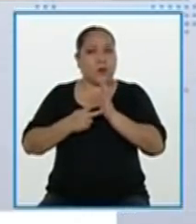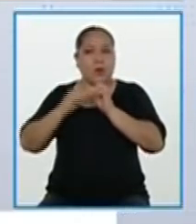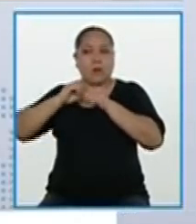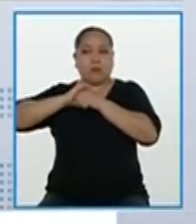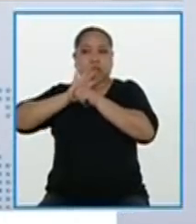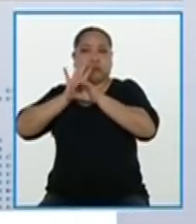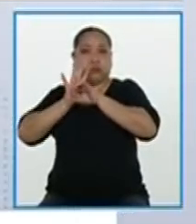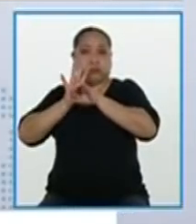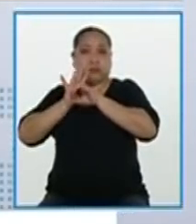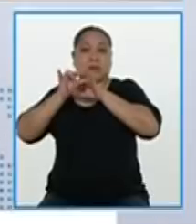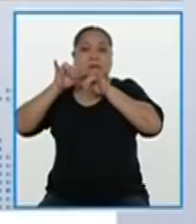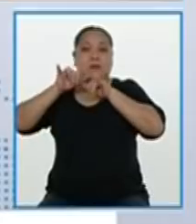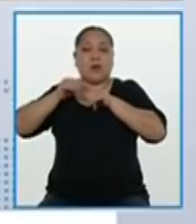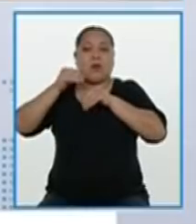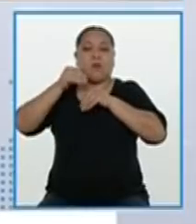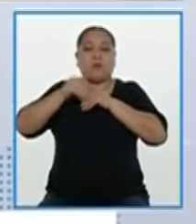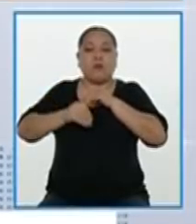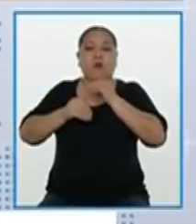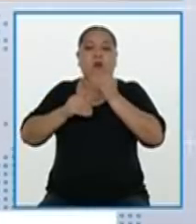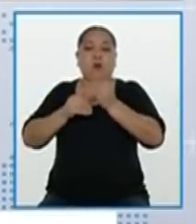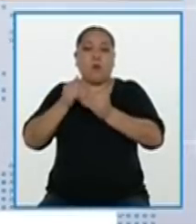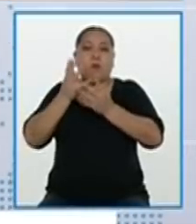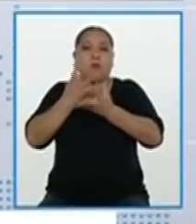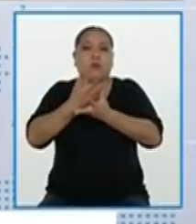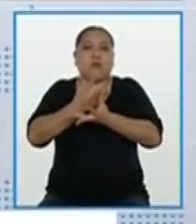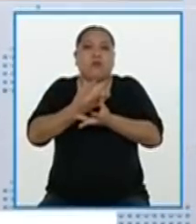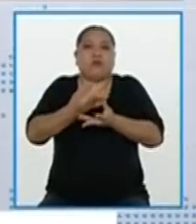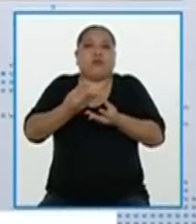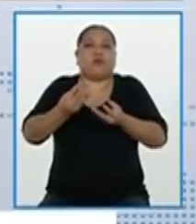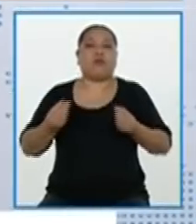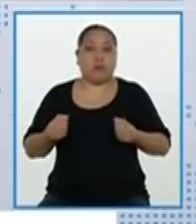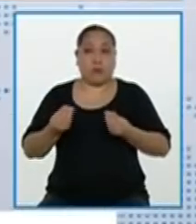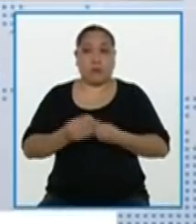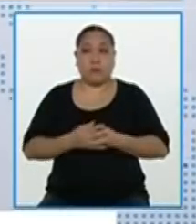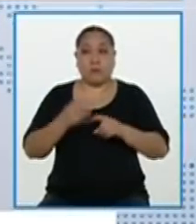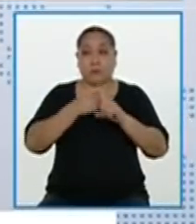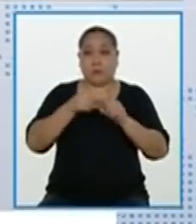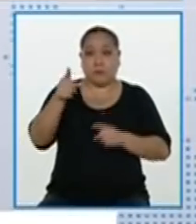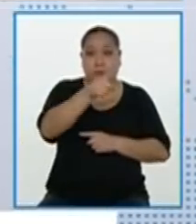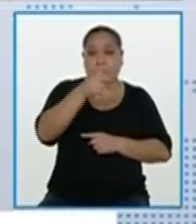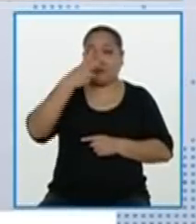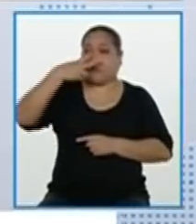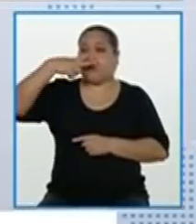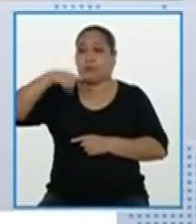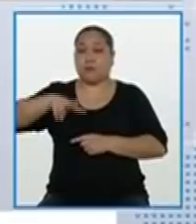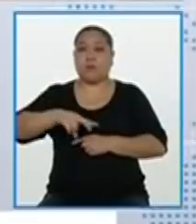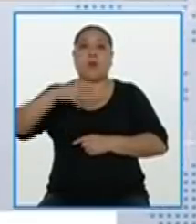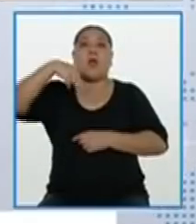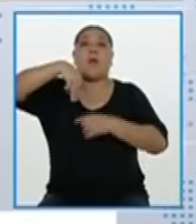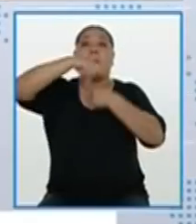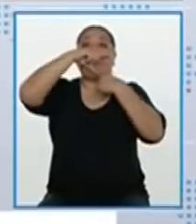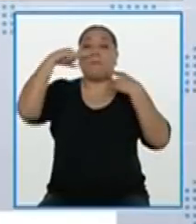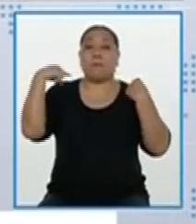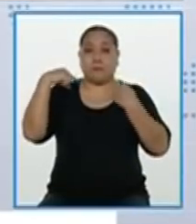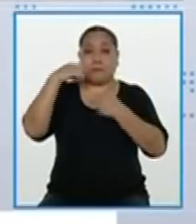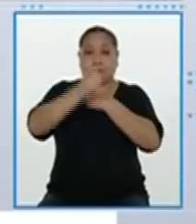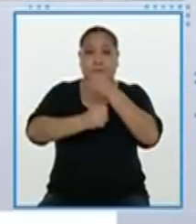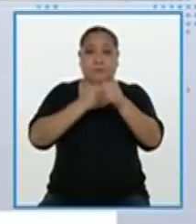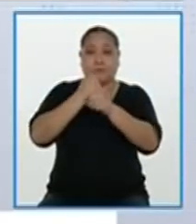medidas. El presidente mencionó que él quería, hace unos días, que él quería tener un acercamiento más